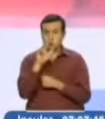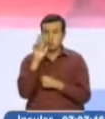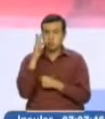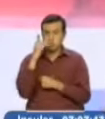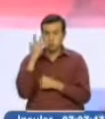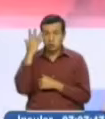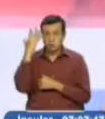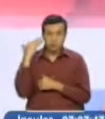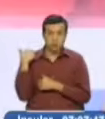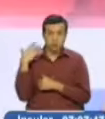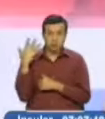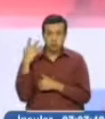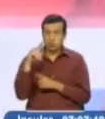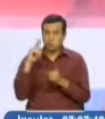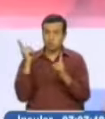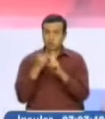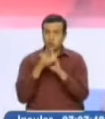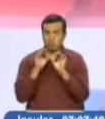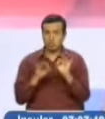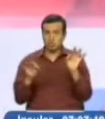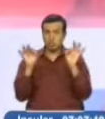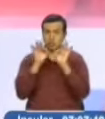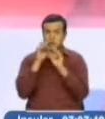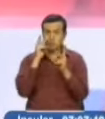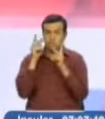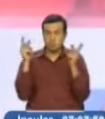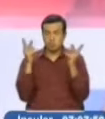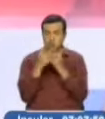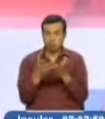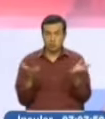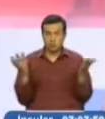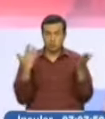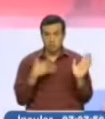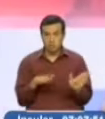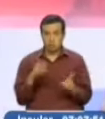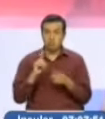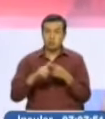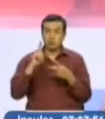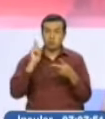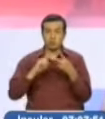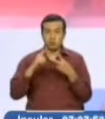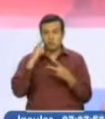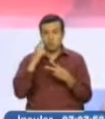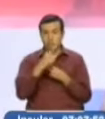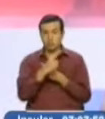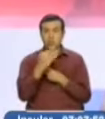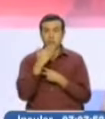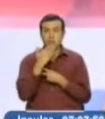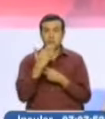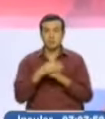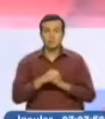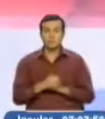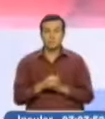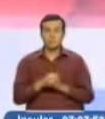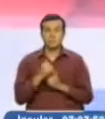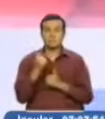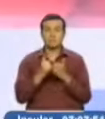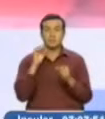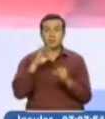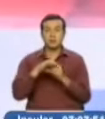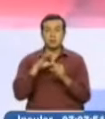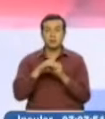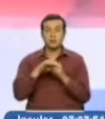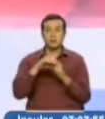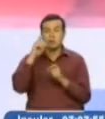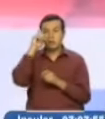estaban. Esa es una primera cosa que yo creo que hay que tenerla en cuenta. Y la otra es que hay que ver que ¿cuál mismo es la votación dura de